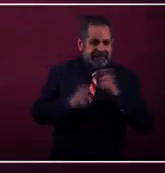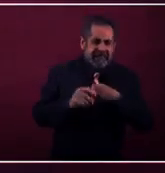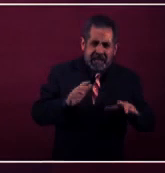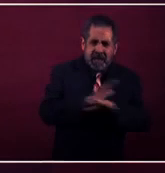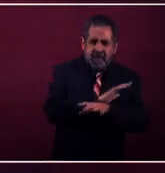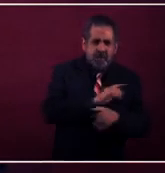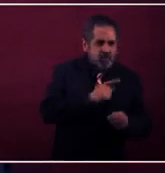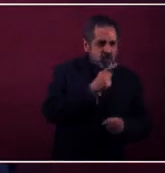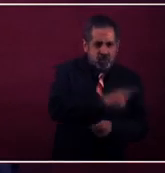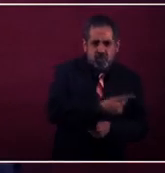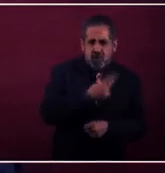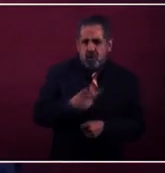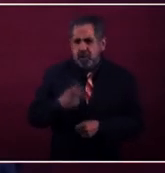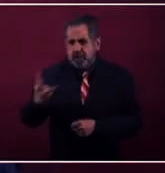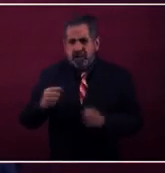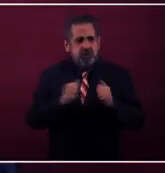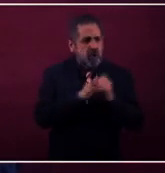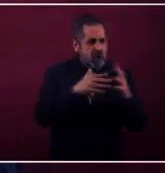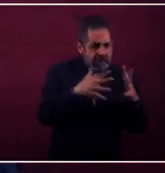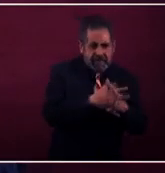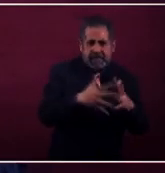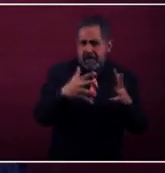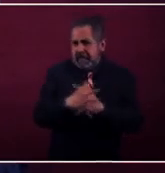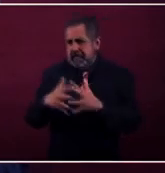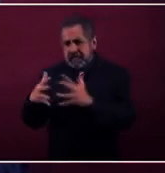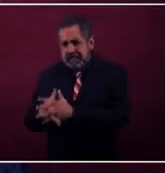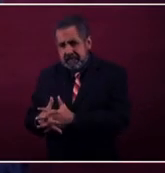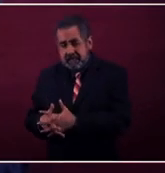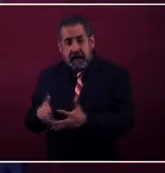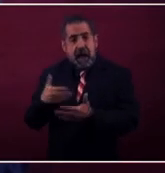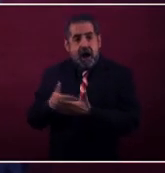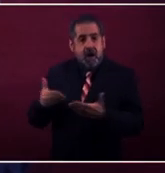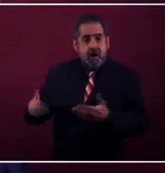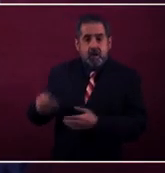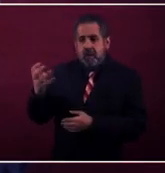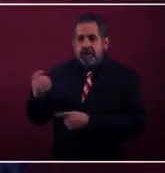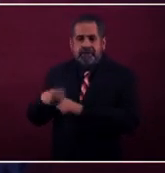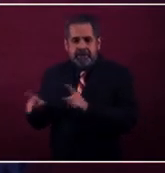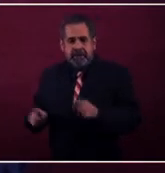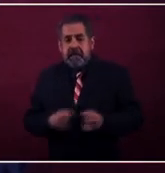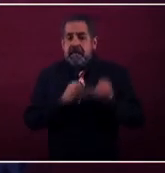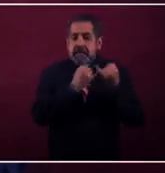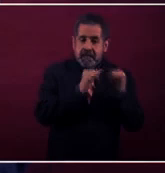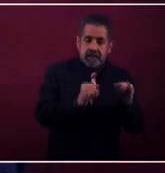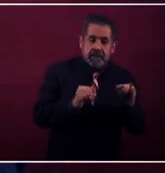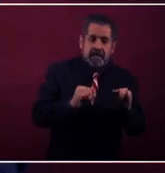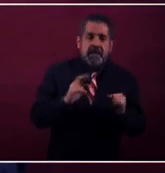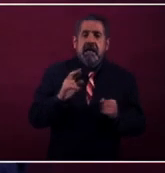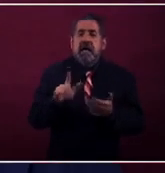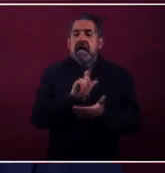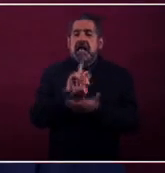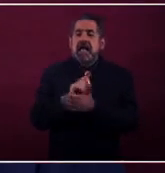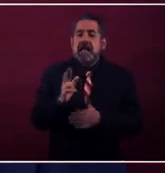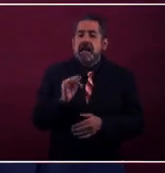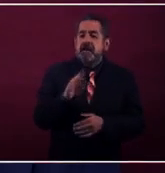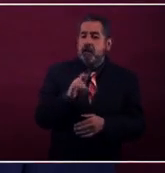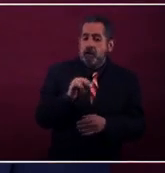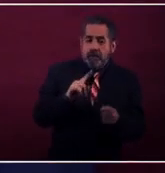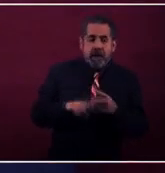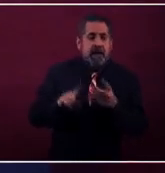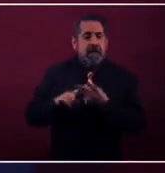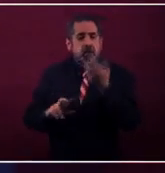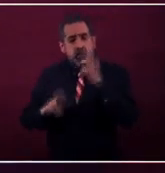hicieron por la vía armada, la independencia, la reforma, la revolución, se pensaba que